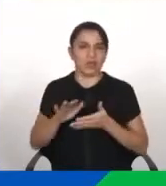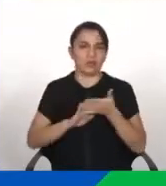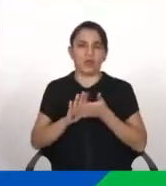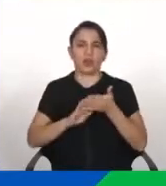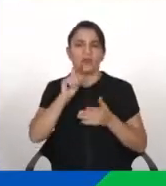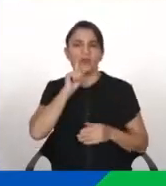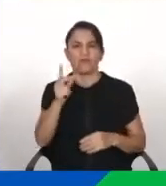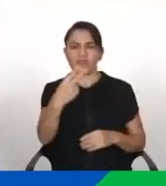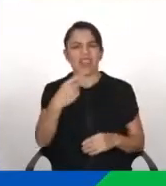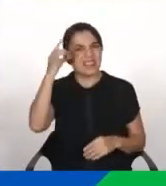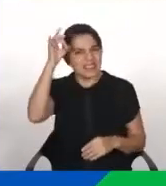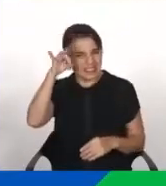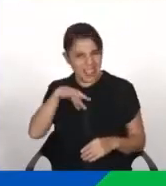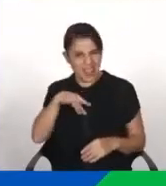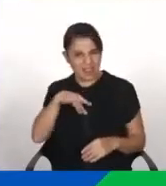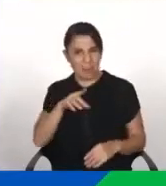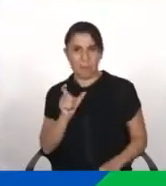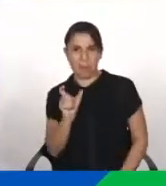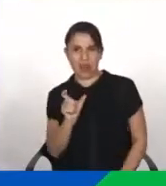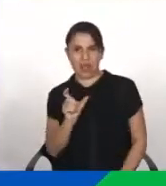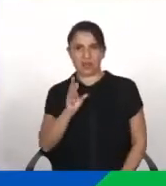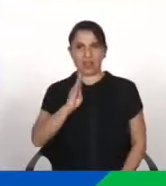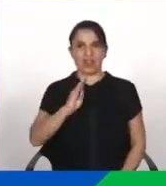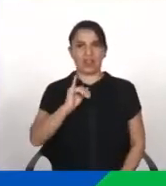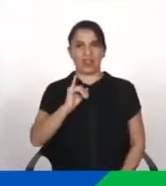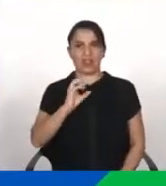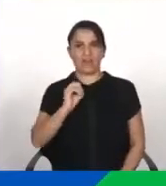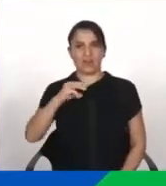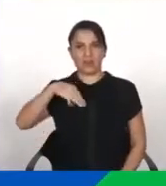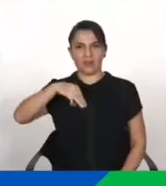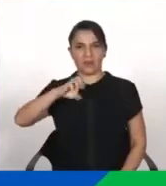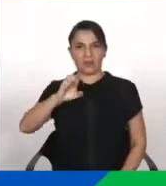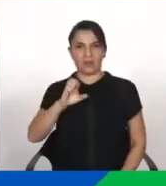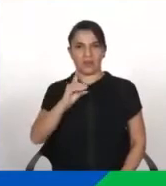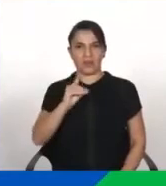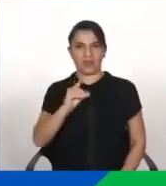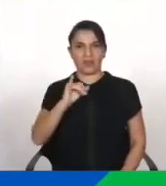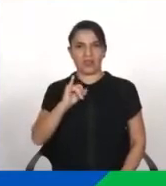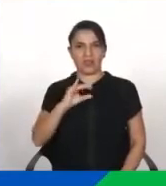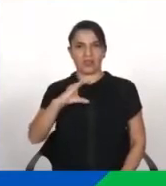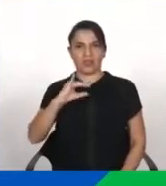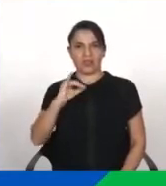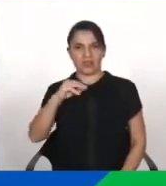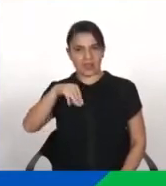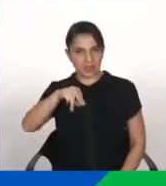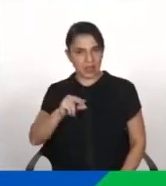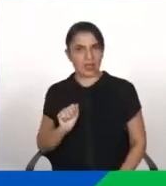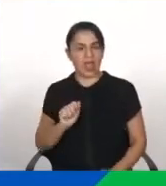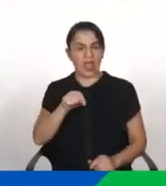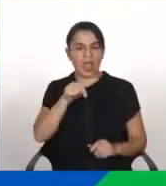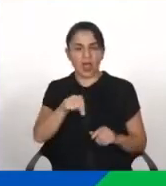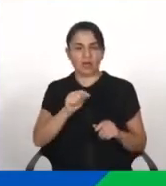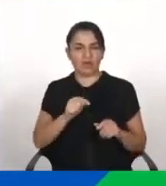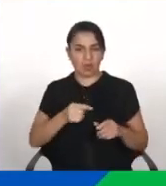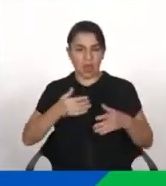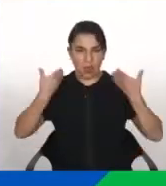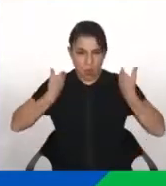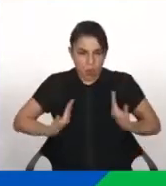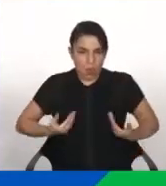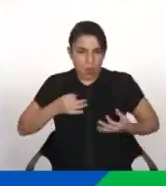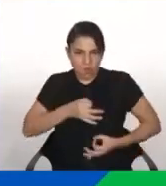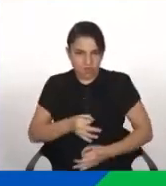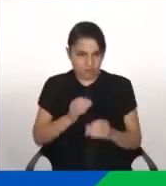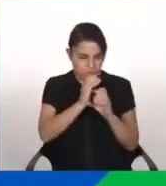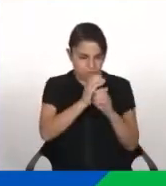lo que es la biomedicina? Y acá hay una pequeña descripción que nos dejó Sandra, que es, probablemente hayas oído en algún momento de esta palabra, pero